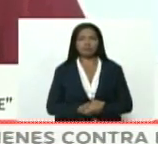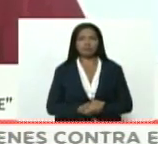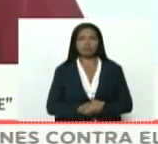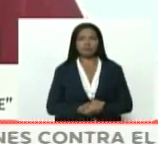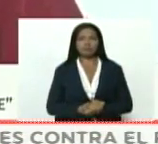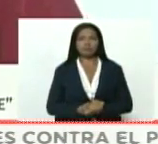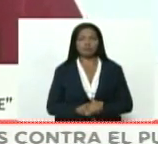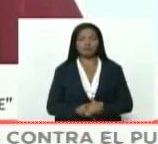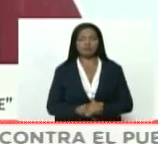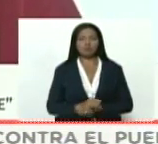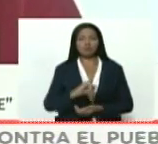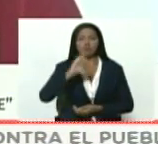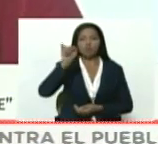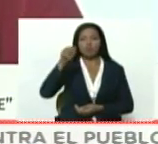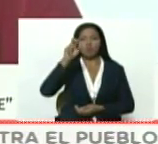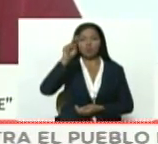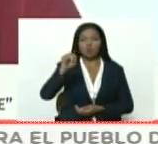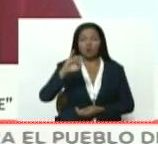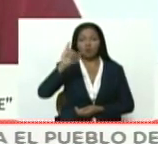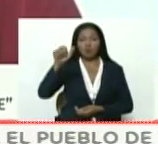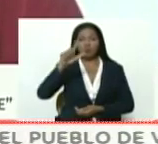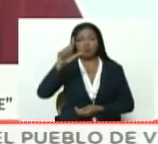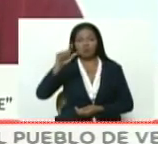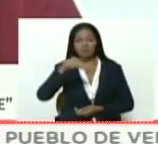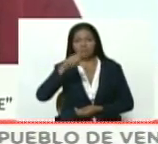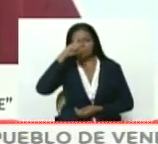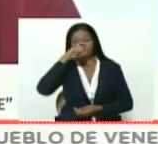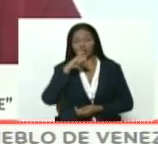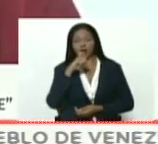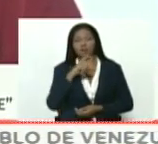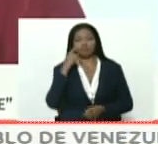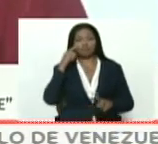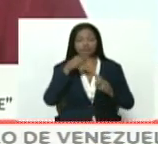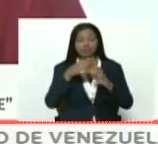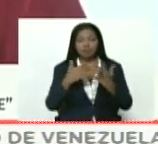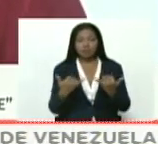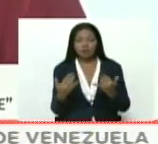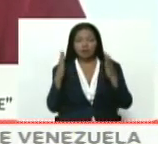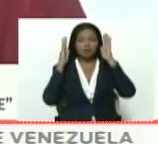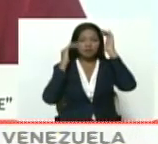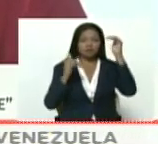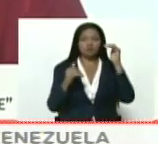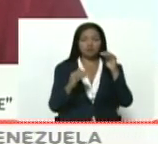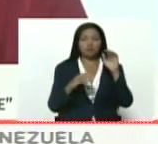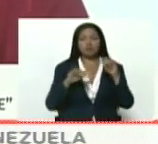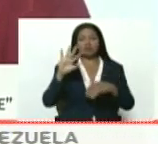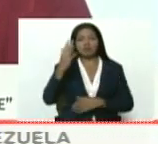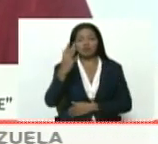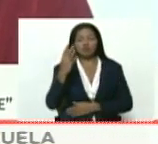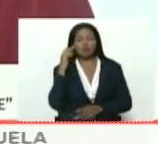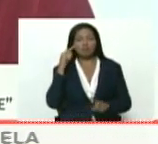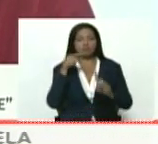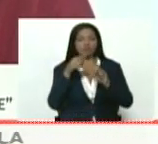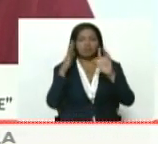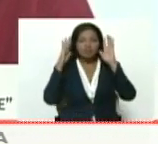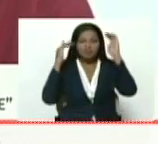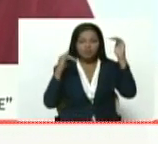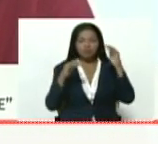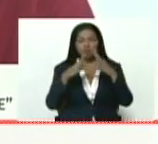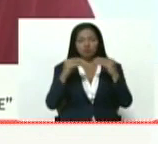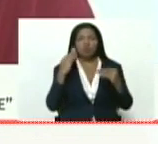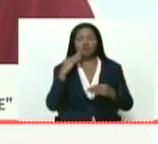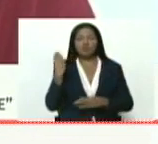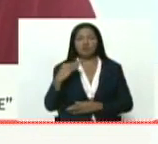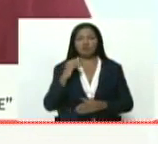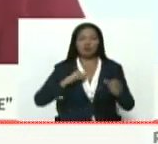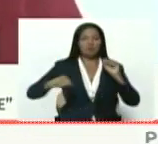de junio, julio de este año, señor presidente, hemos definido atender el quinto foco de atención, que son toda la juventud